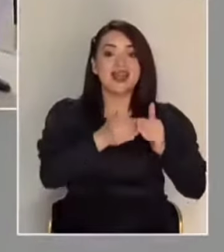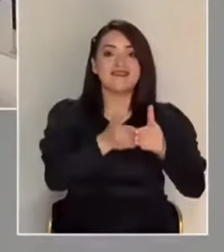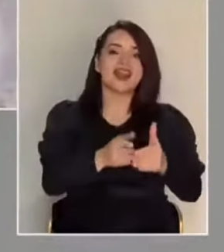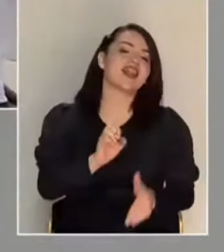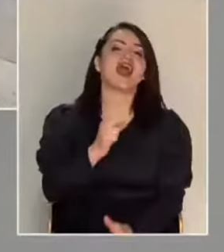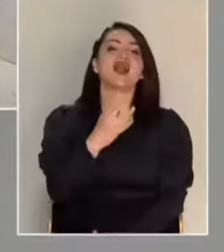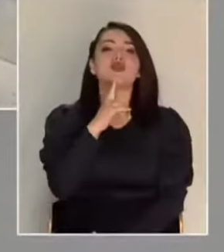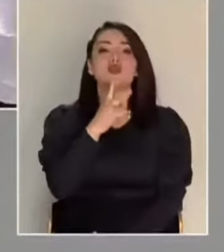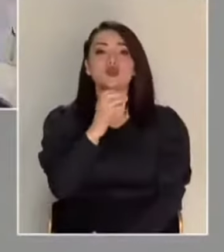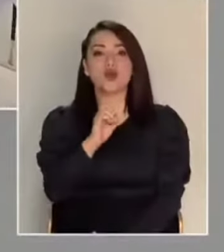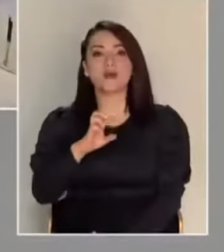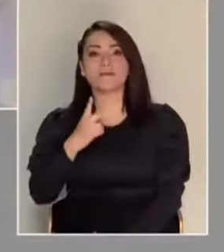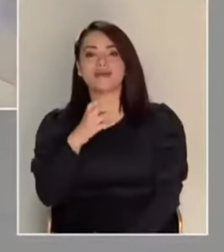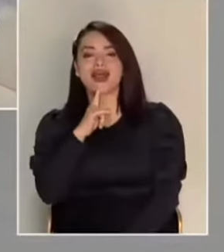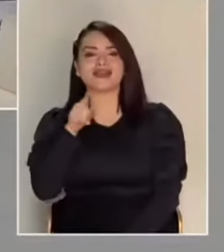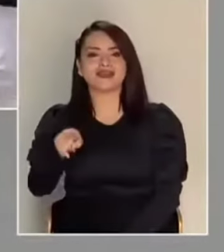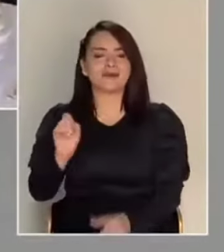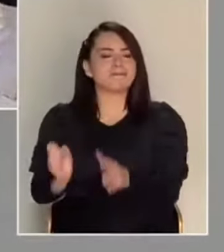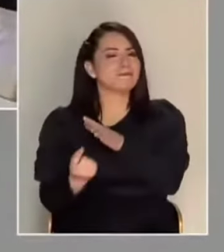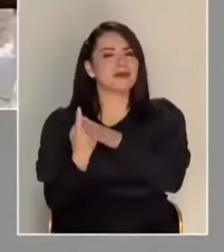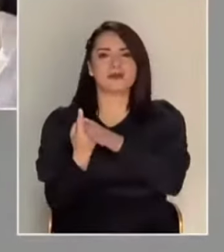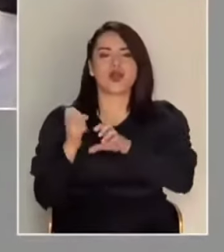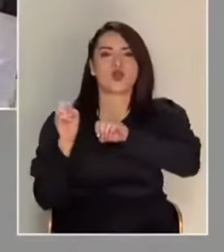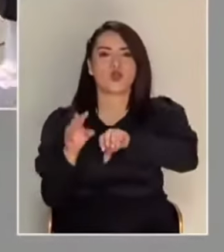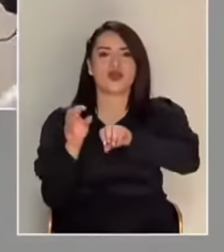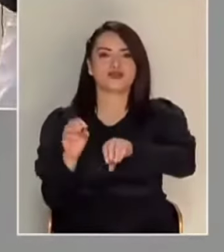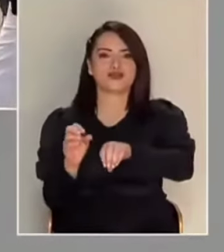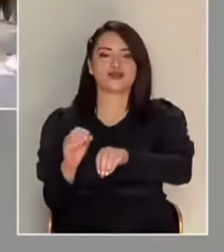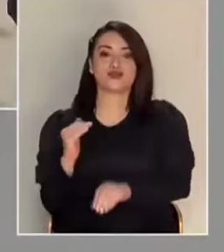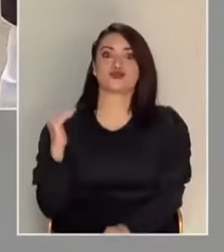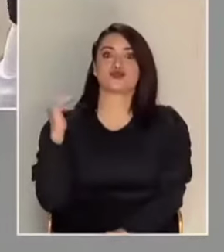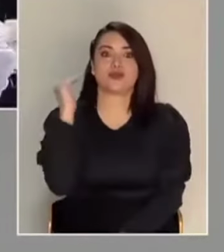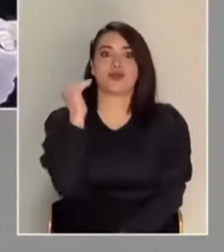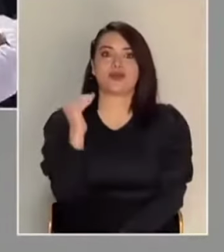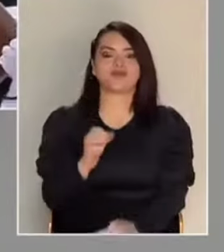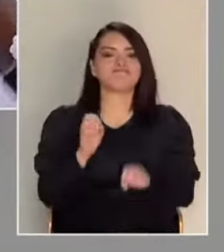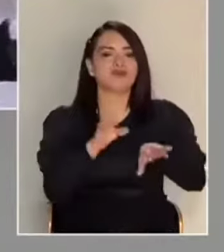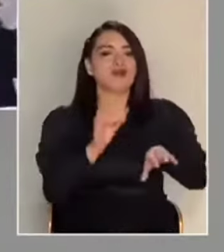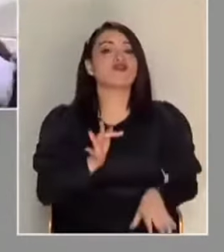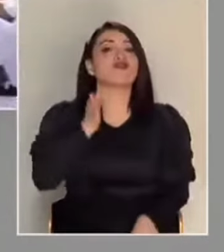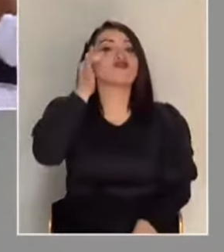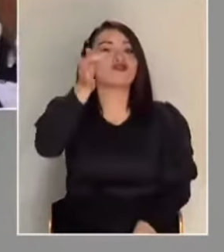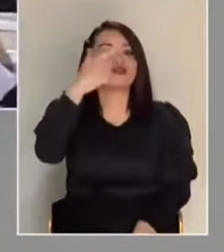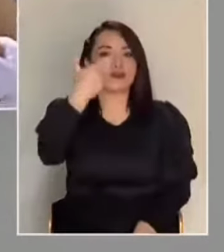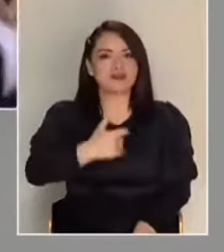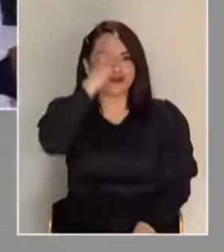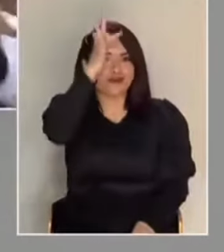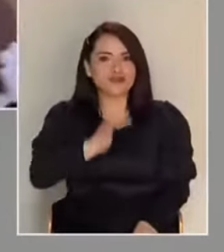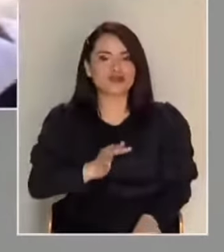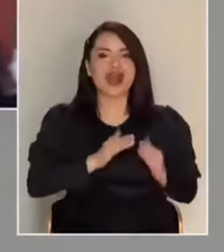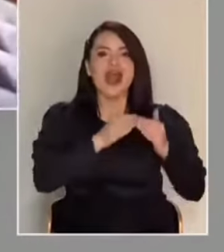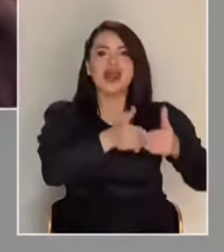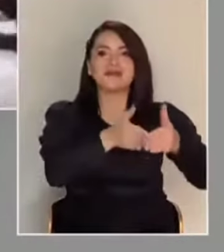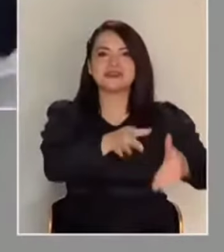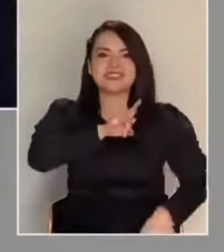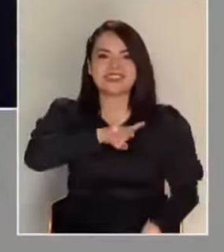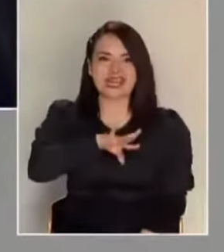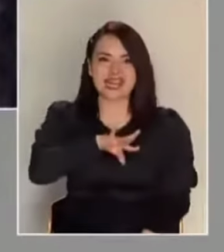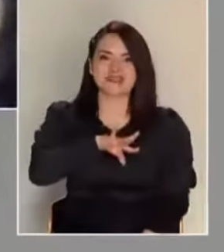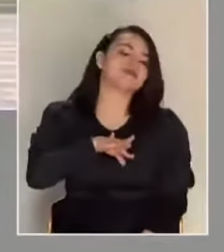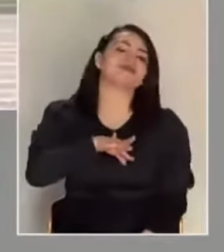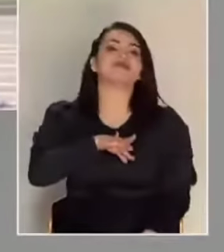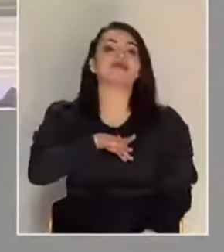Prat es el plantel matriz de educación superior que forma a los futuros oficiales de la Armada de Chile con la finalidad